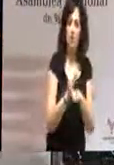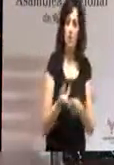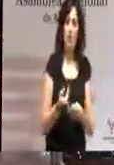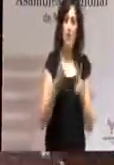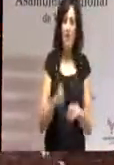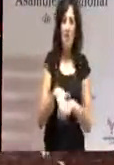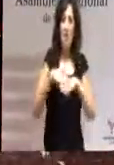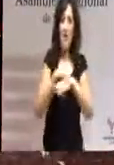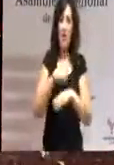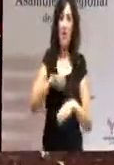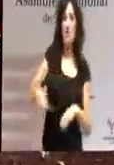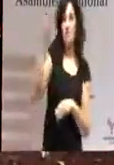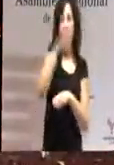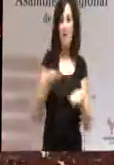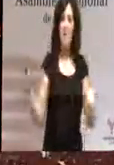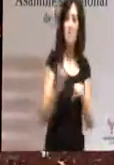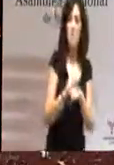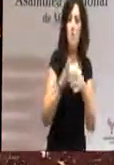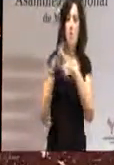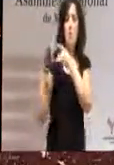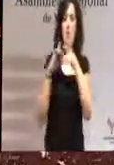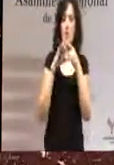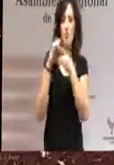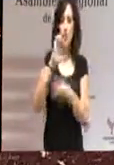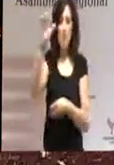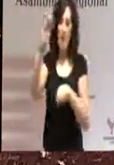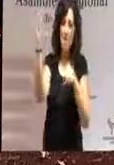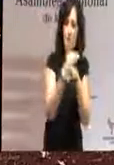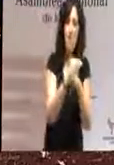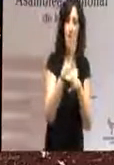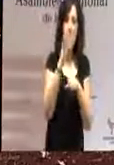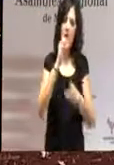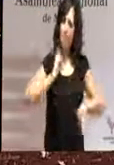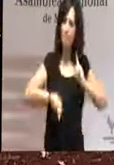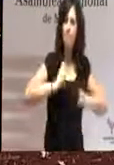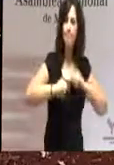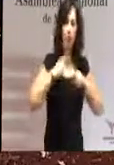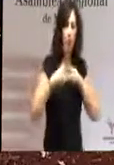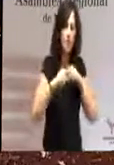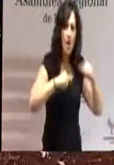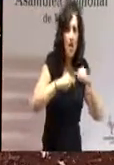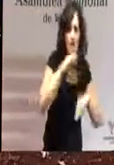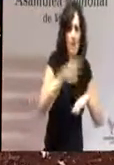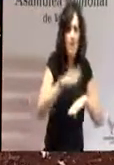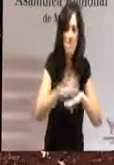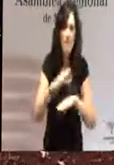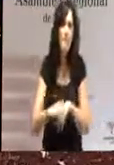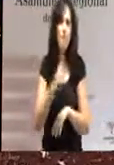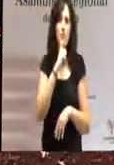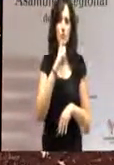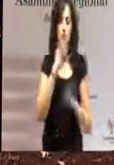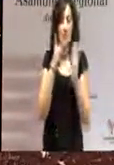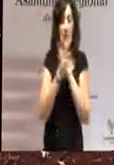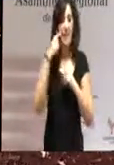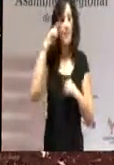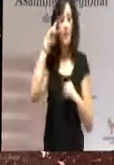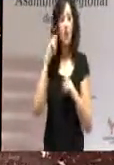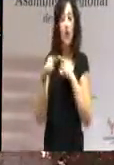Gobierno de España, inversión de la Unión Europea y diligencia para aplicar las medidas que nos recomiendan los